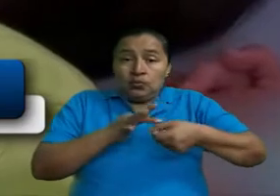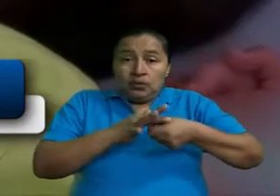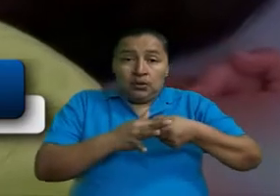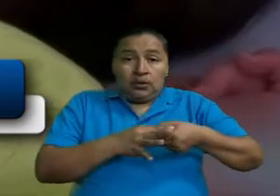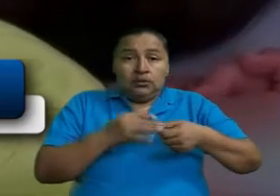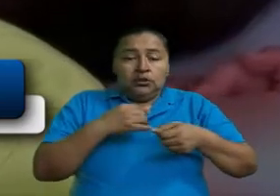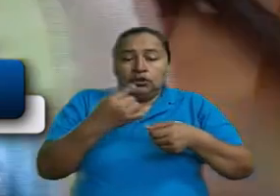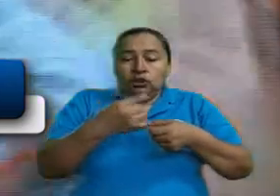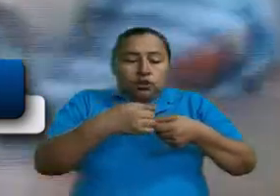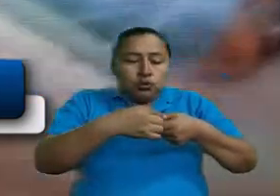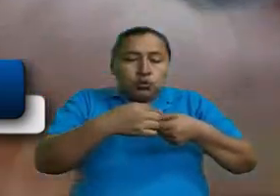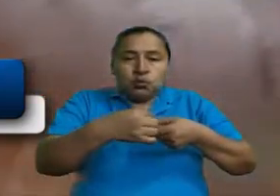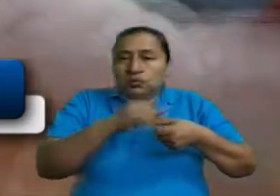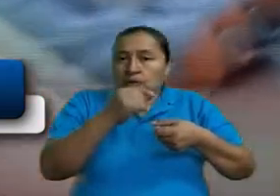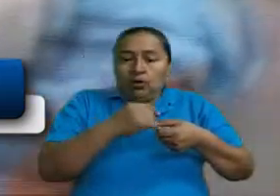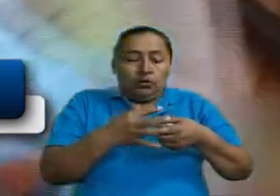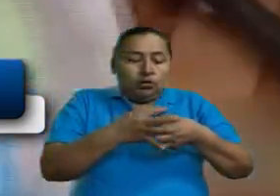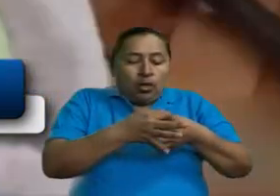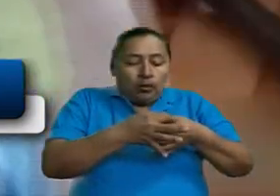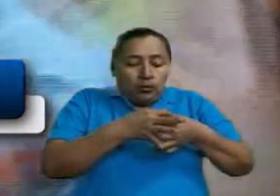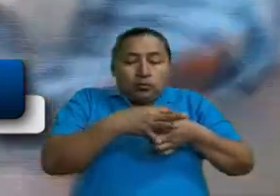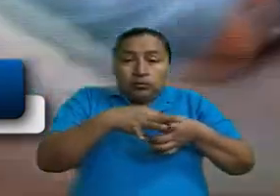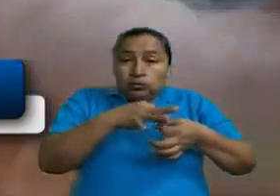solo el pezón.